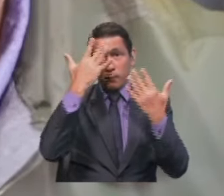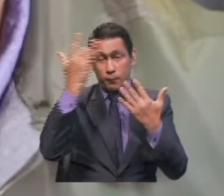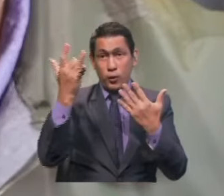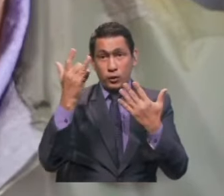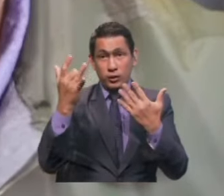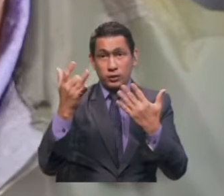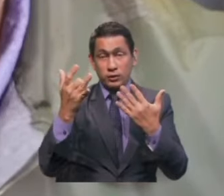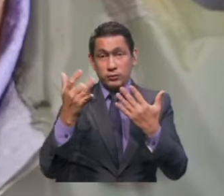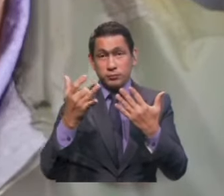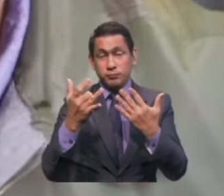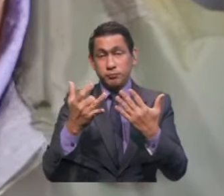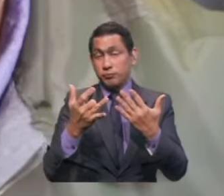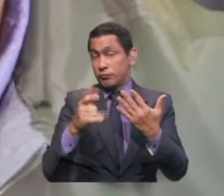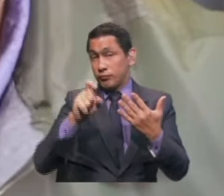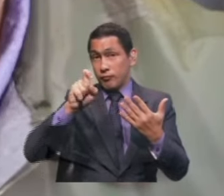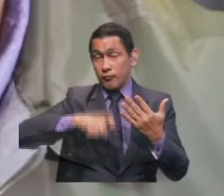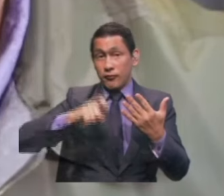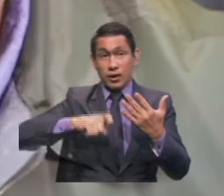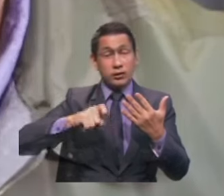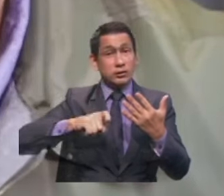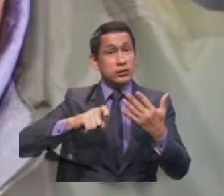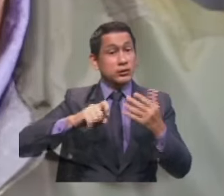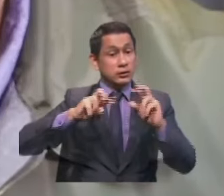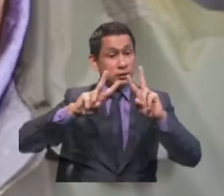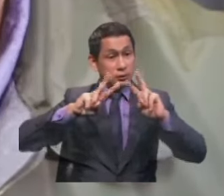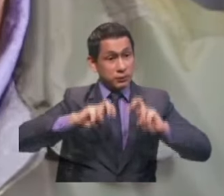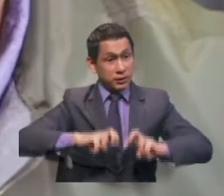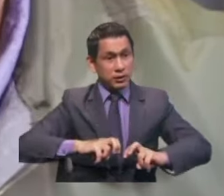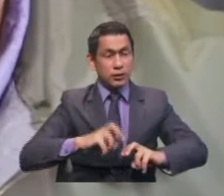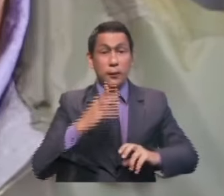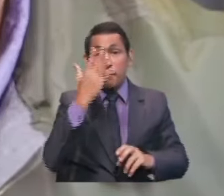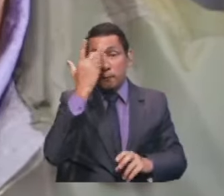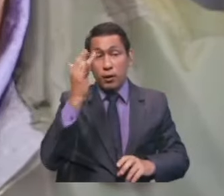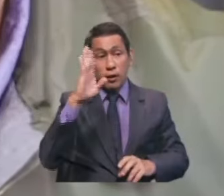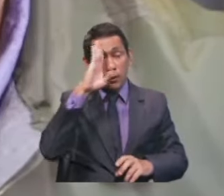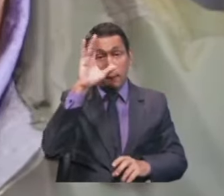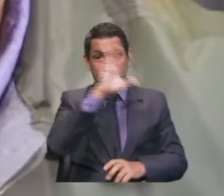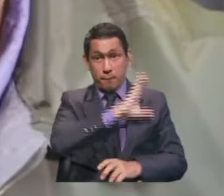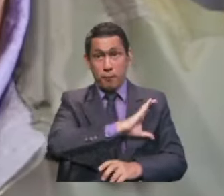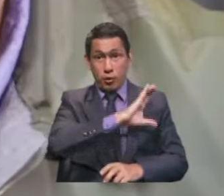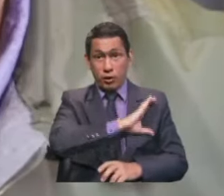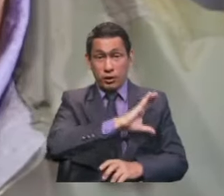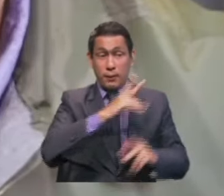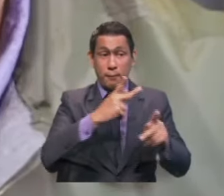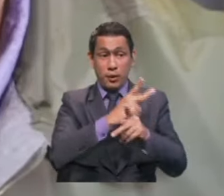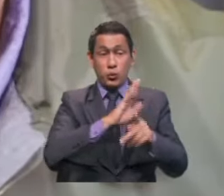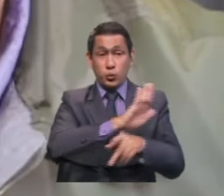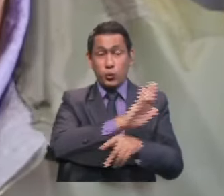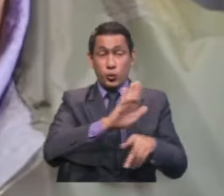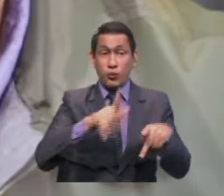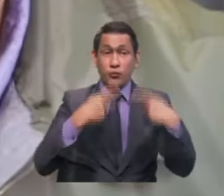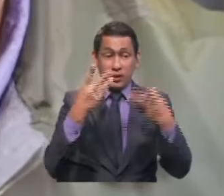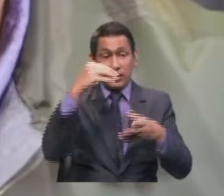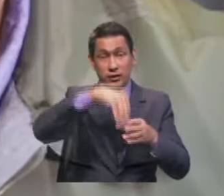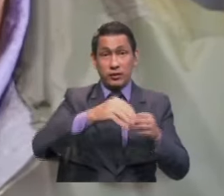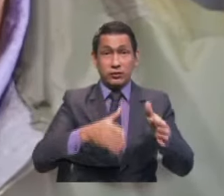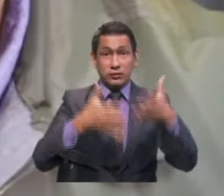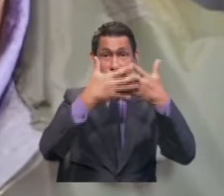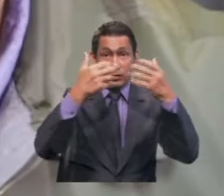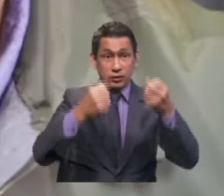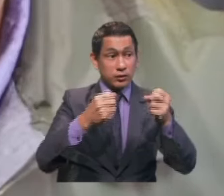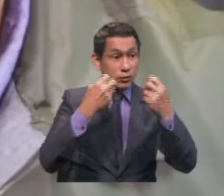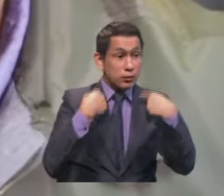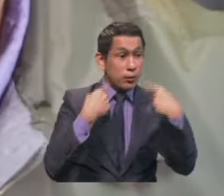de información de riesgo contra la vida de los policías que se encontraban en este centro. Luego de visitarles y verificar